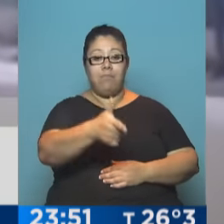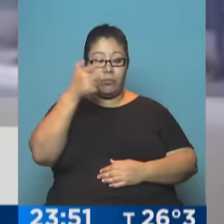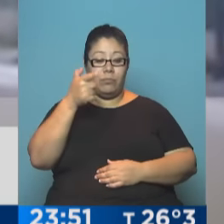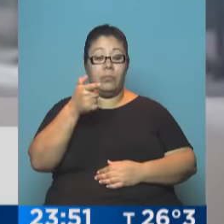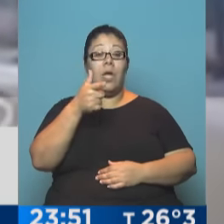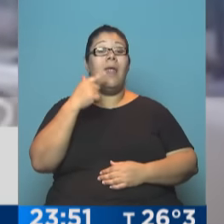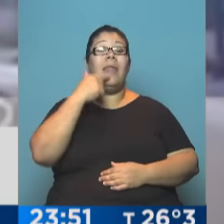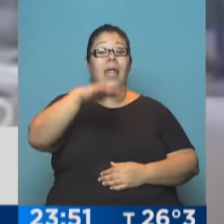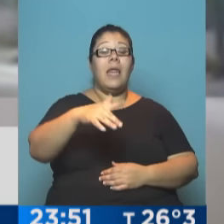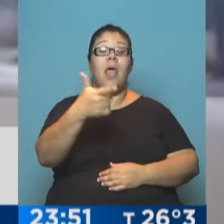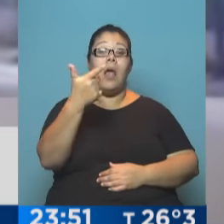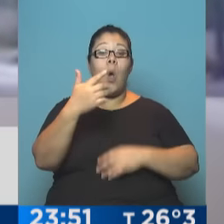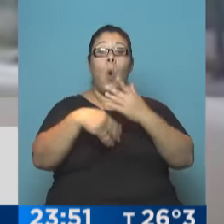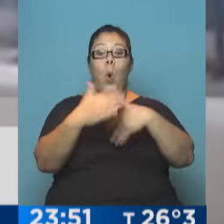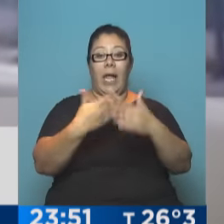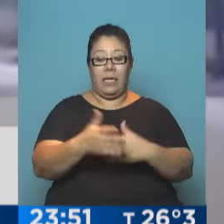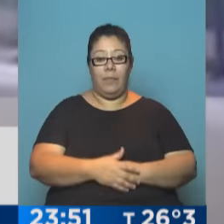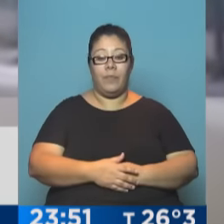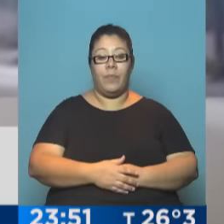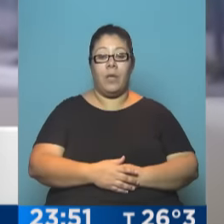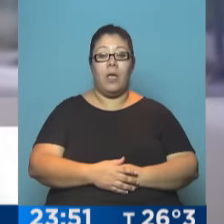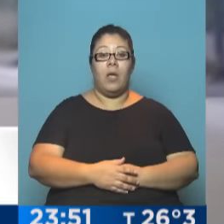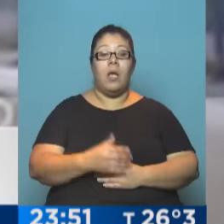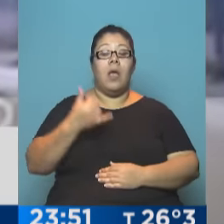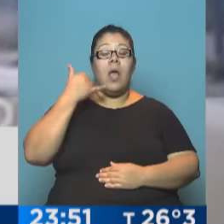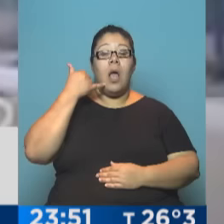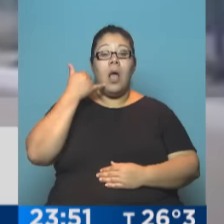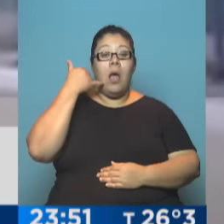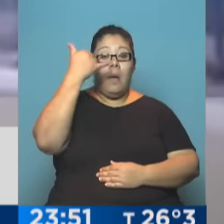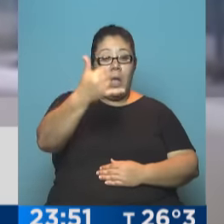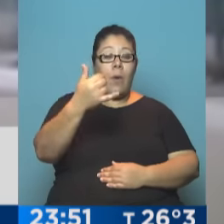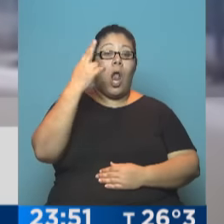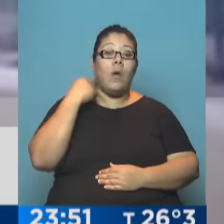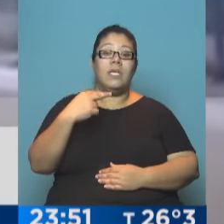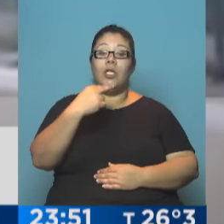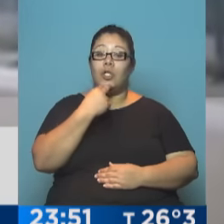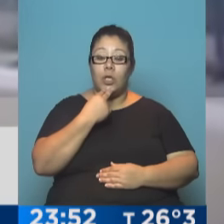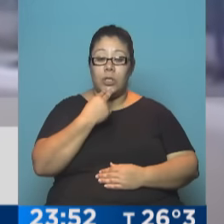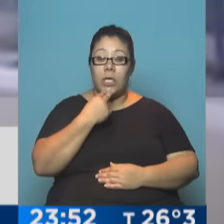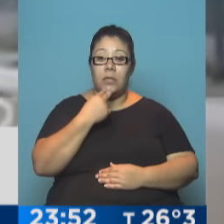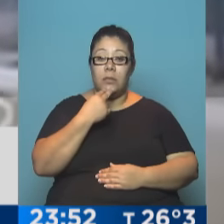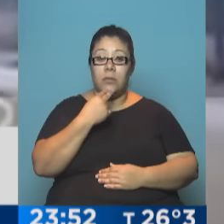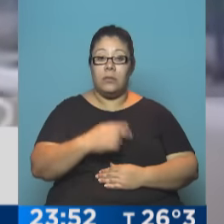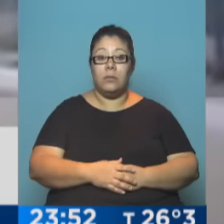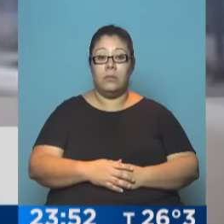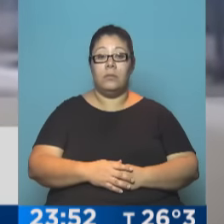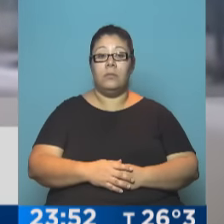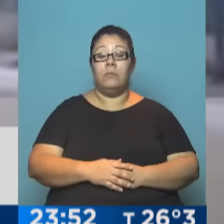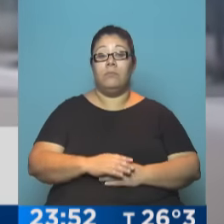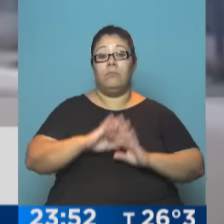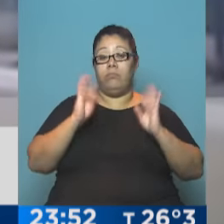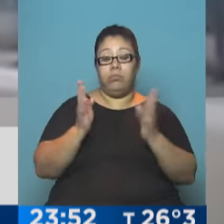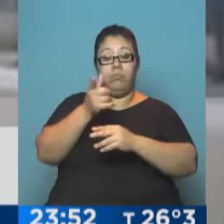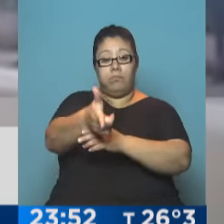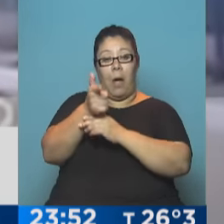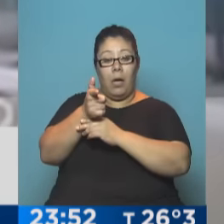Tras un llamado al 911, el oficial Timothy Lohman, que estaba acompañado por otro policía, lo rodeó y le disparó.